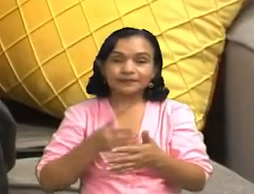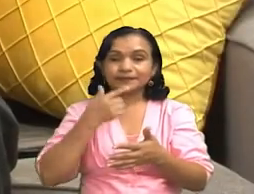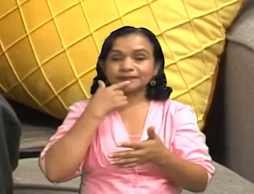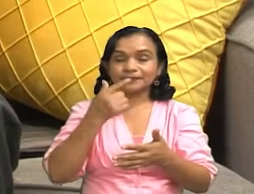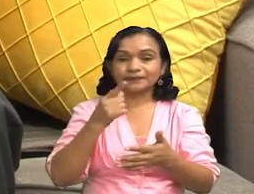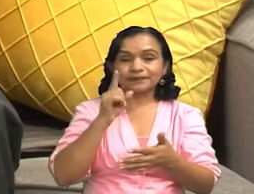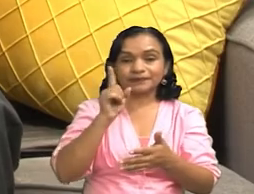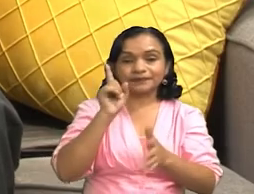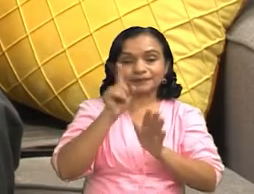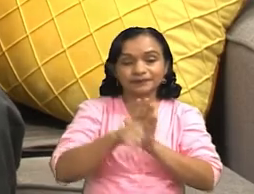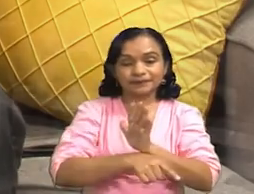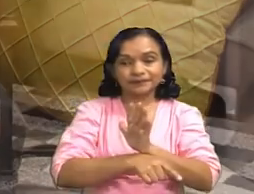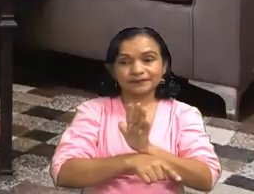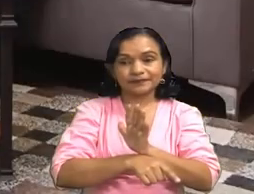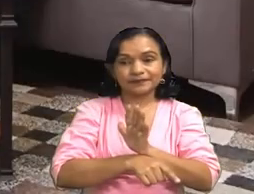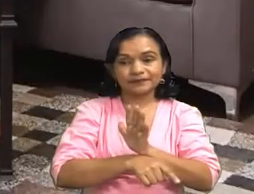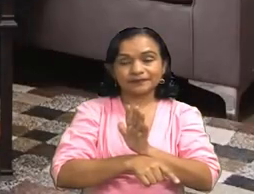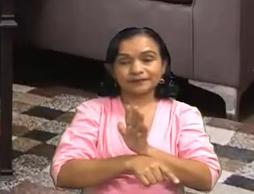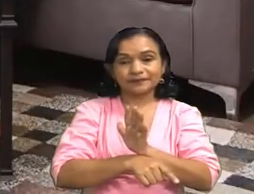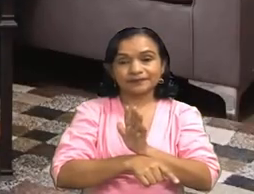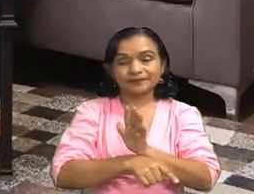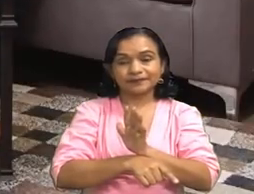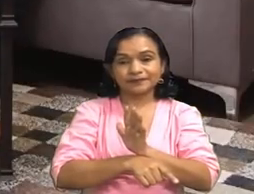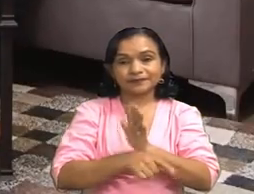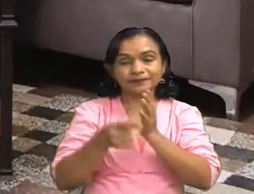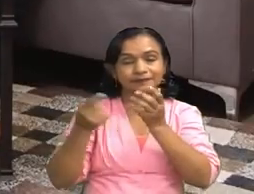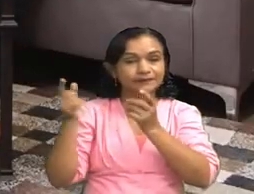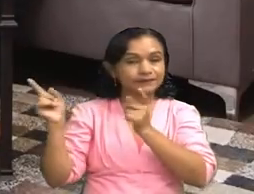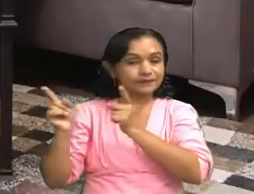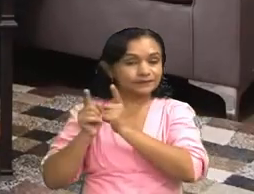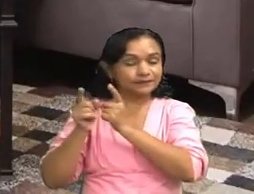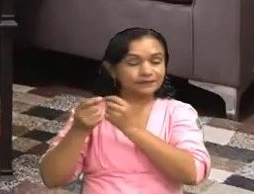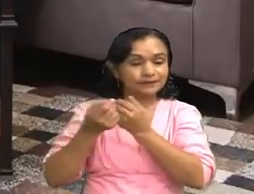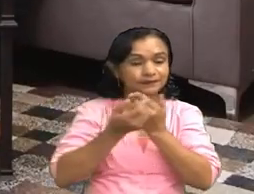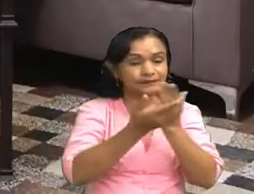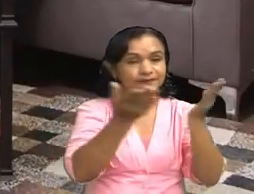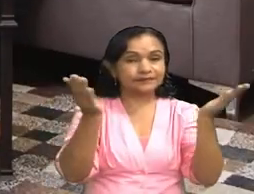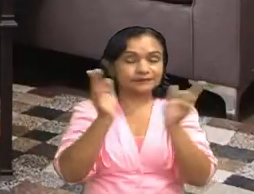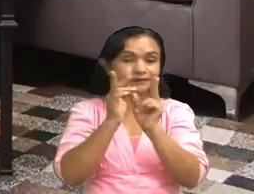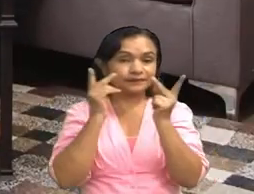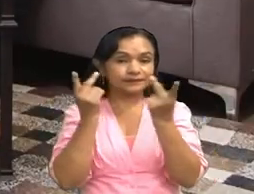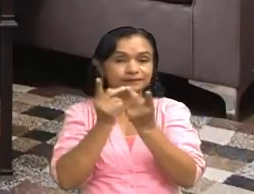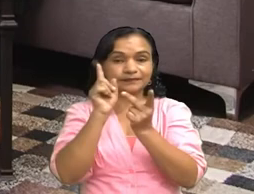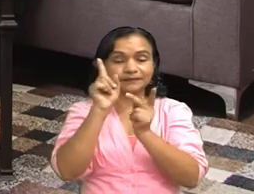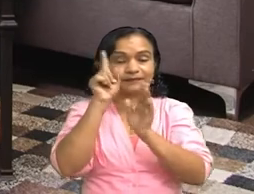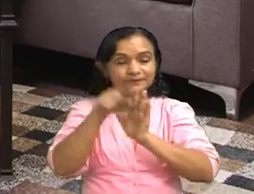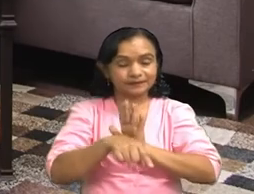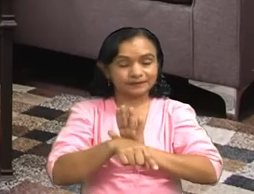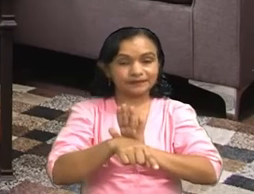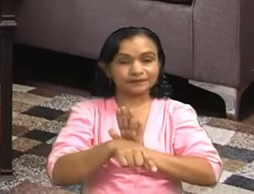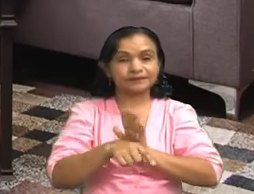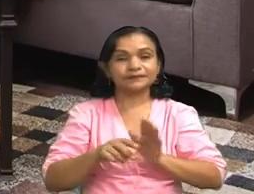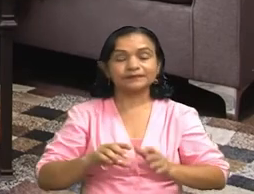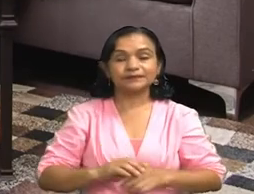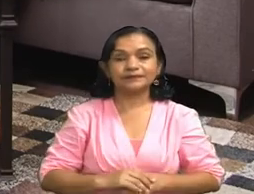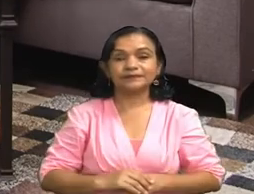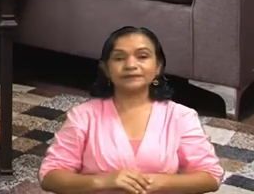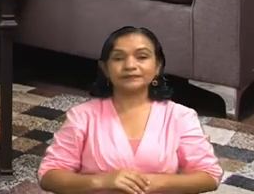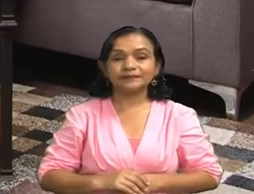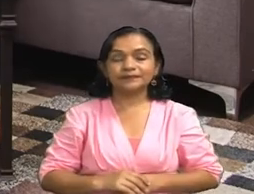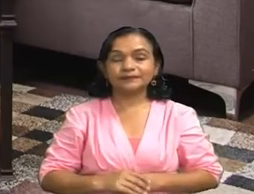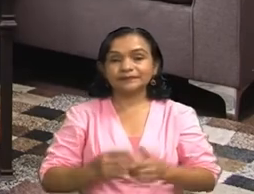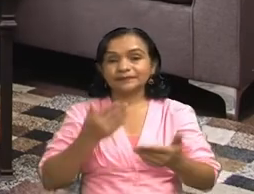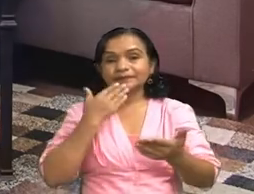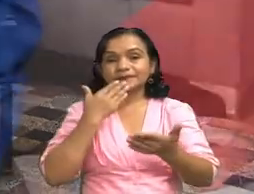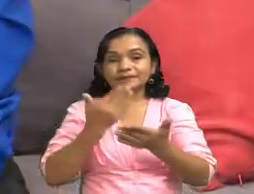más que en un minuto dejarle un espacio para que usted comparta un mensaje a nuestro pueblo. En un minuto. Tiene las cámaras del canal parlamentario.